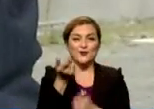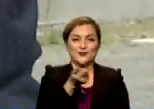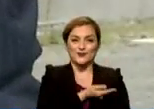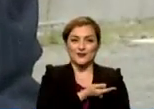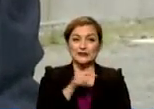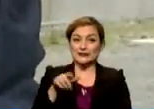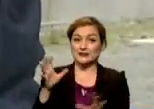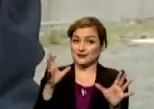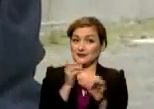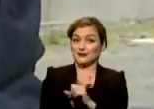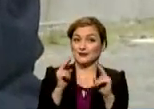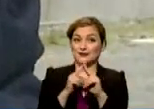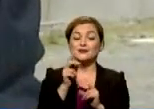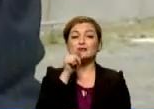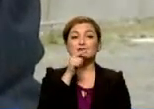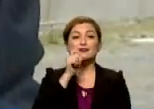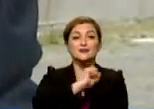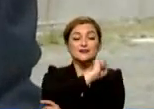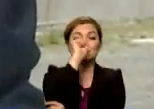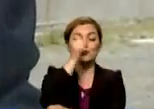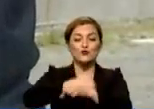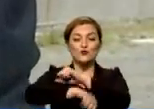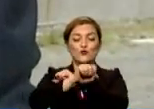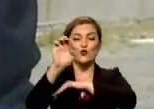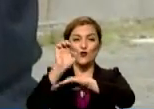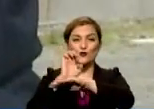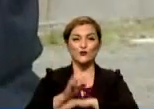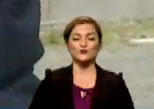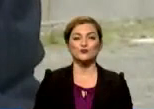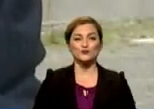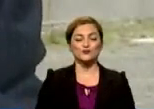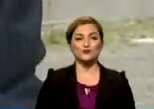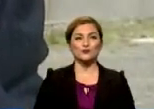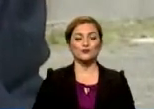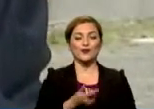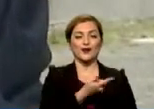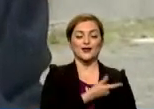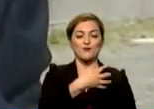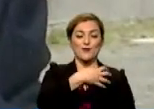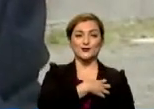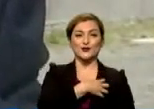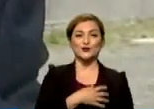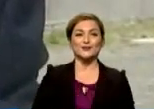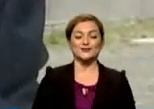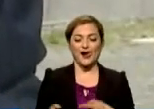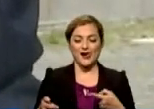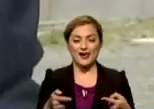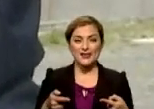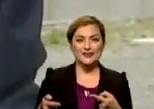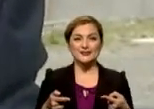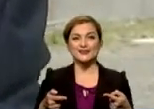Esta noche vamos a conocer al campeón del fútbol ecuatoriano. Liga Barcelona, en un